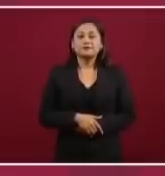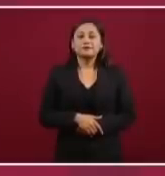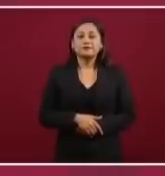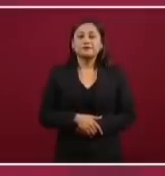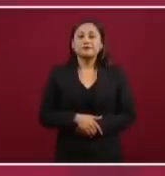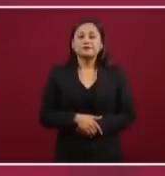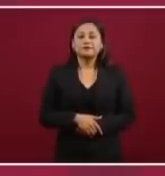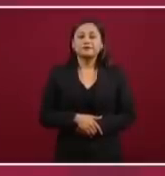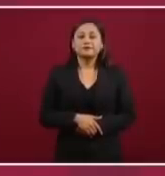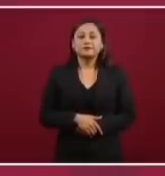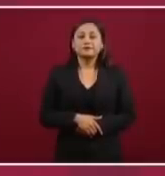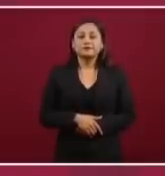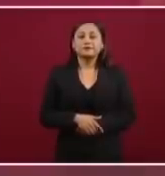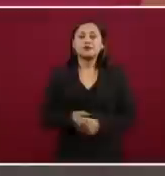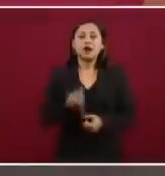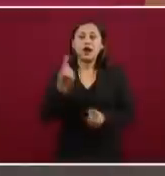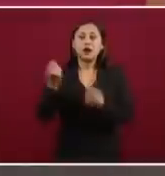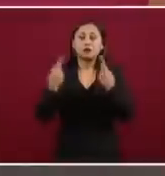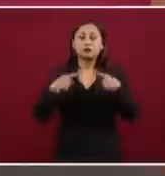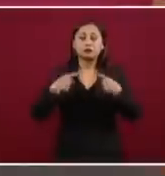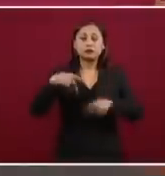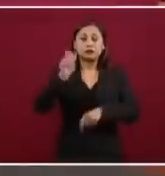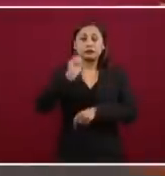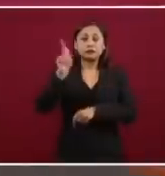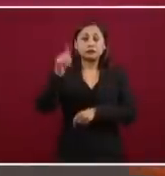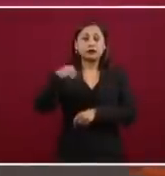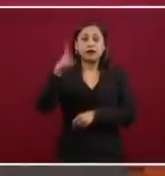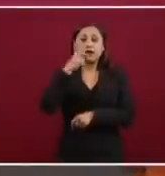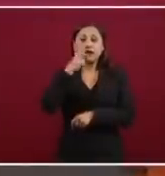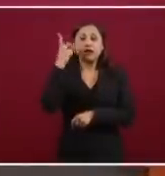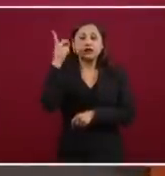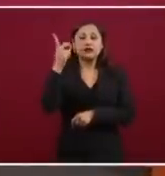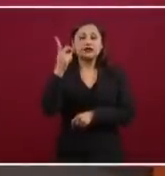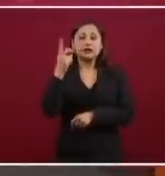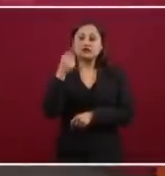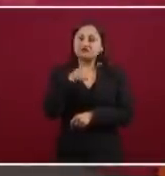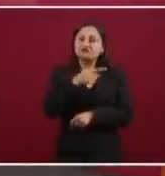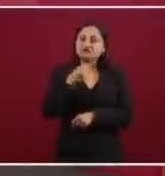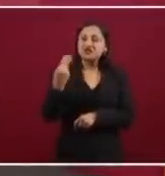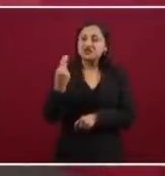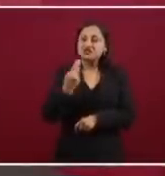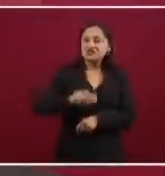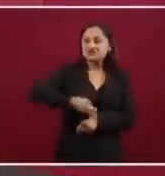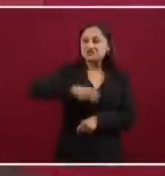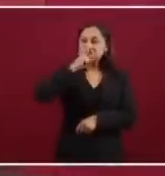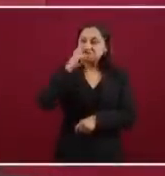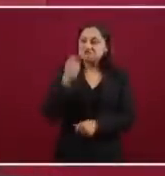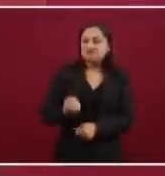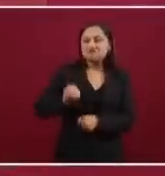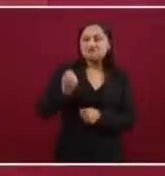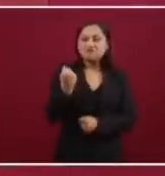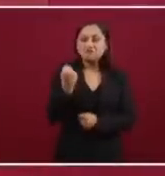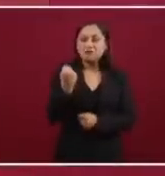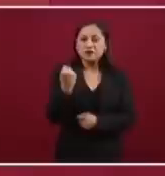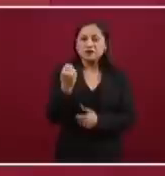usar la mano dura. Escuché a un político